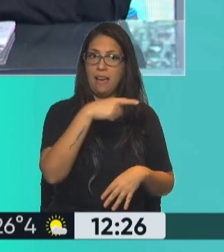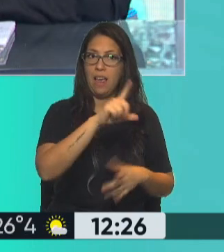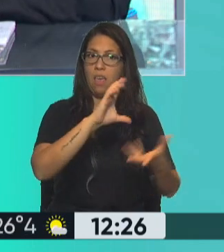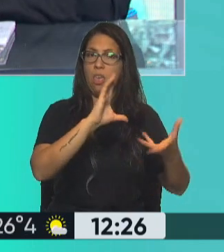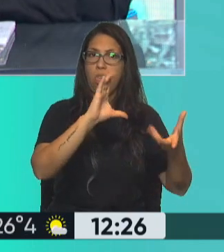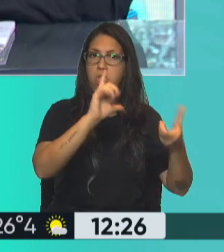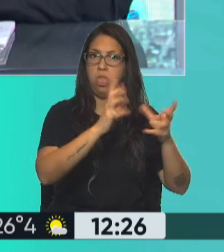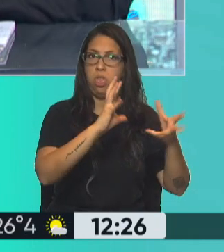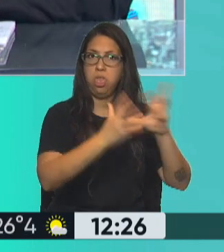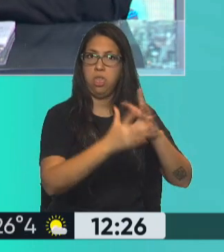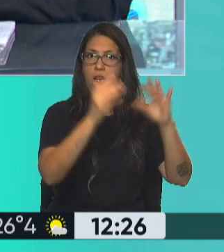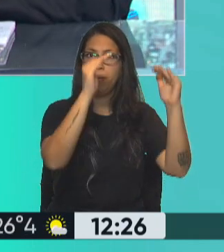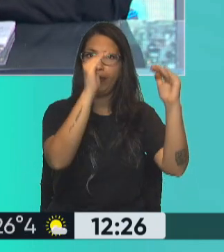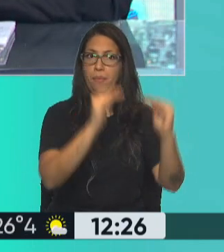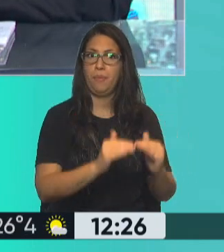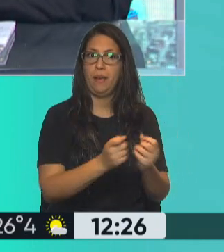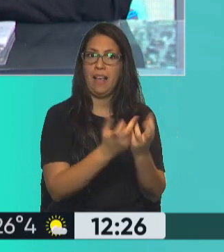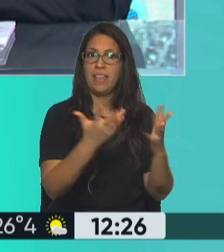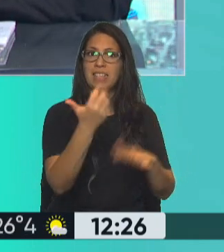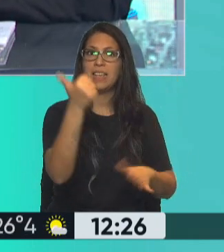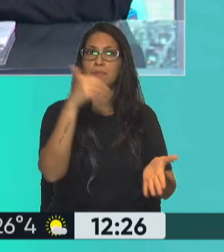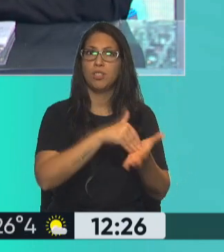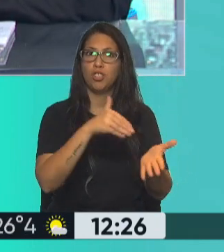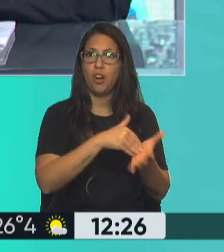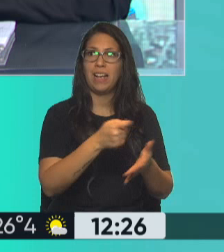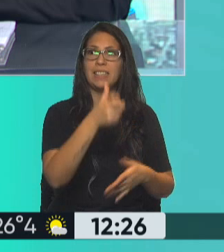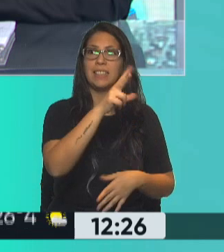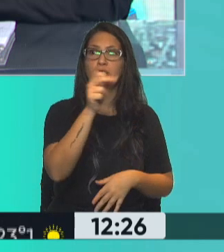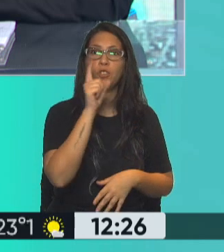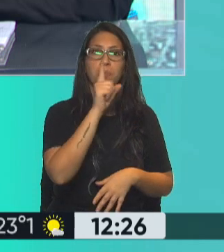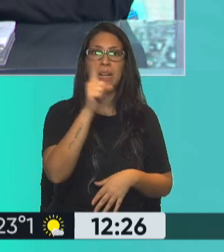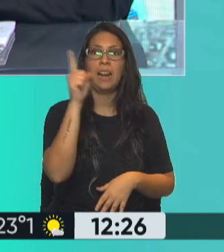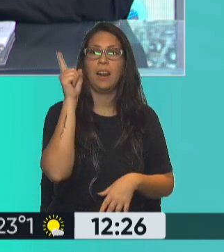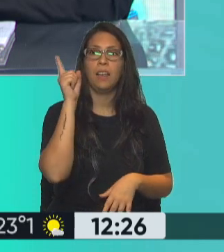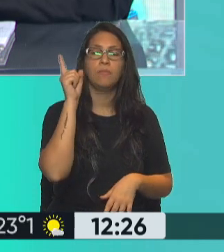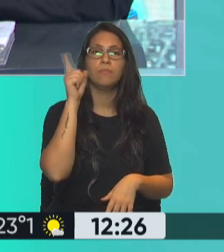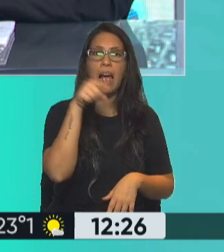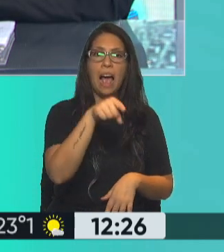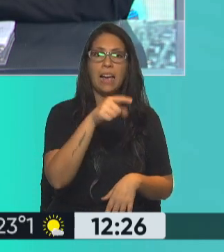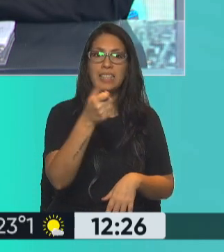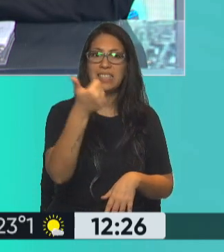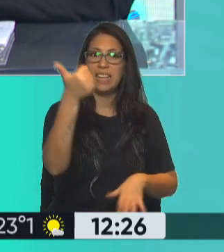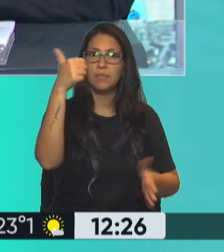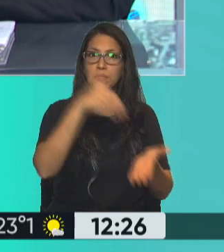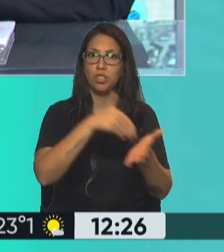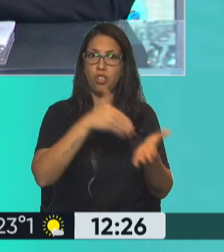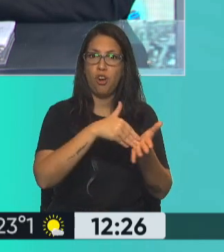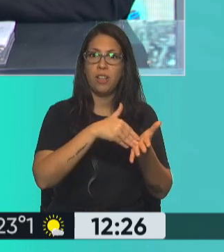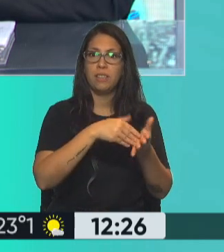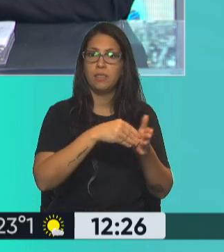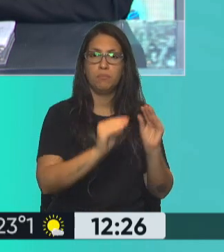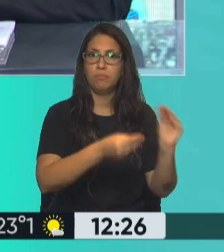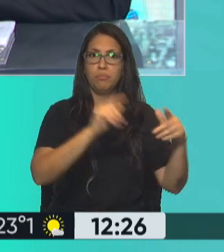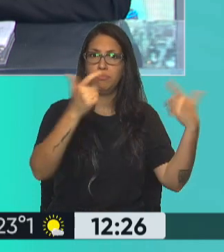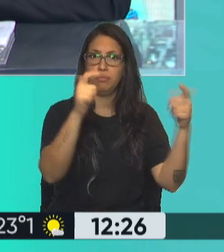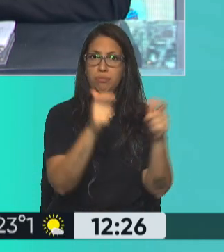ya había empezado una caída de 6 millones, casi 300.000 empleos, hasta 6 millones. Sí. Ahí ya se habían perdido casi 300.000